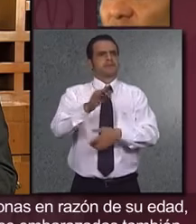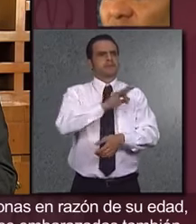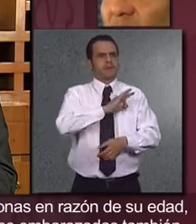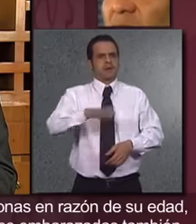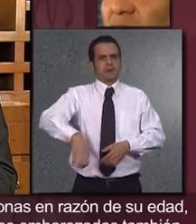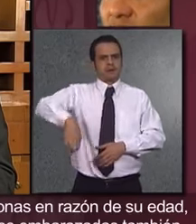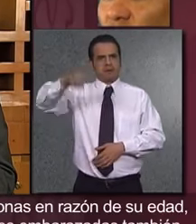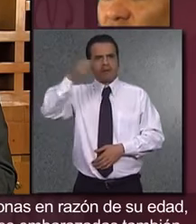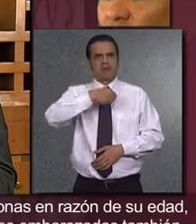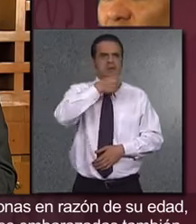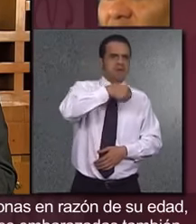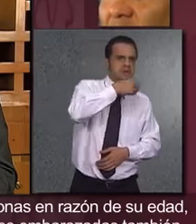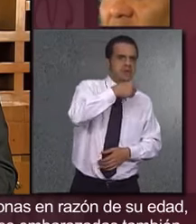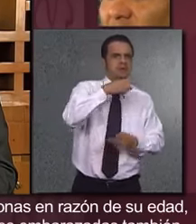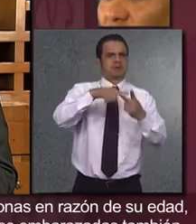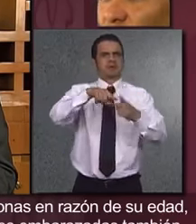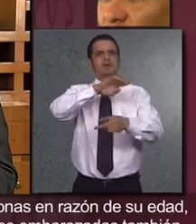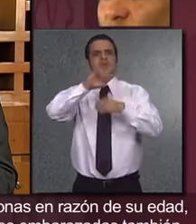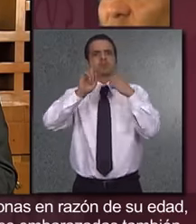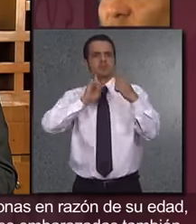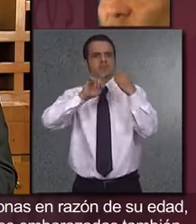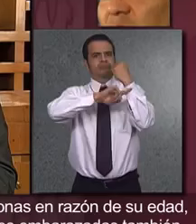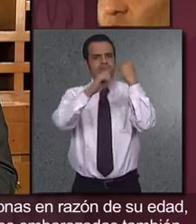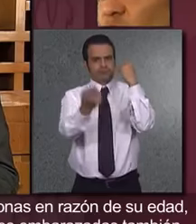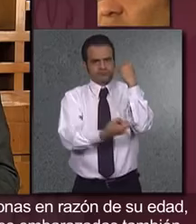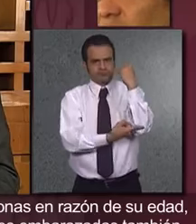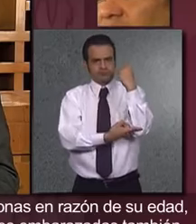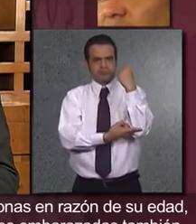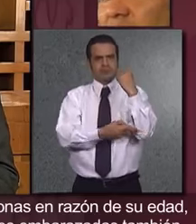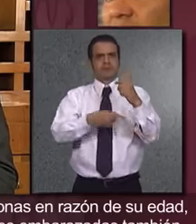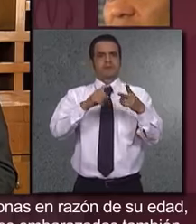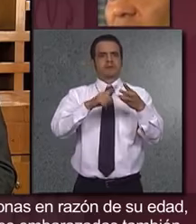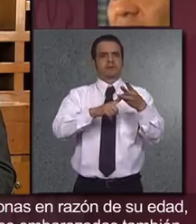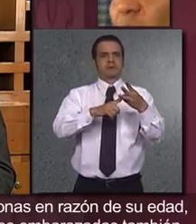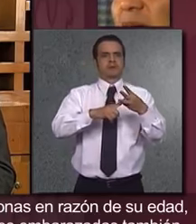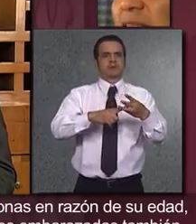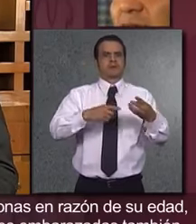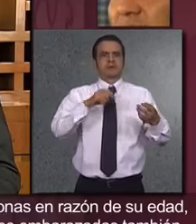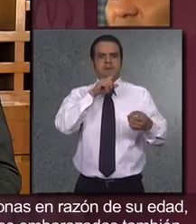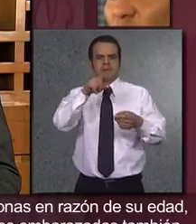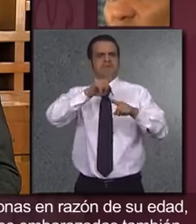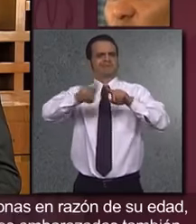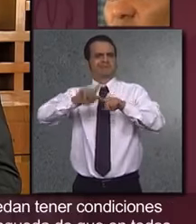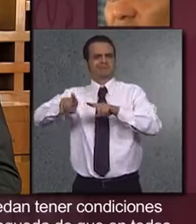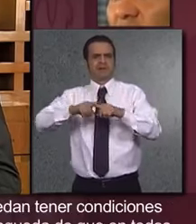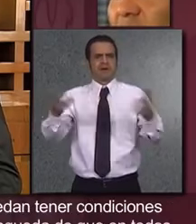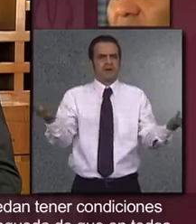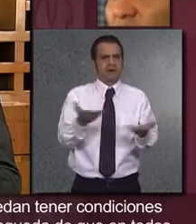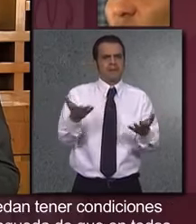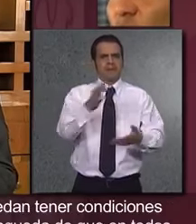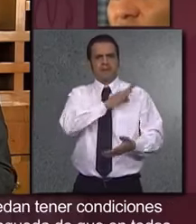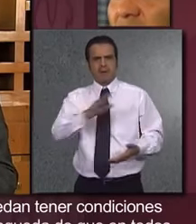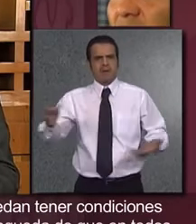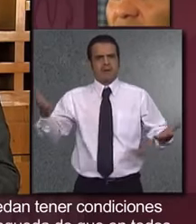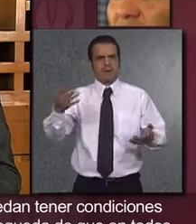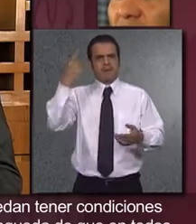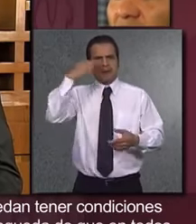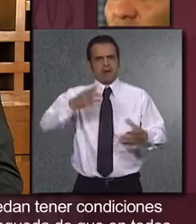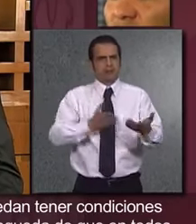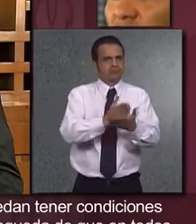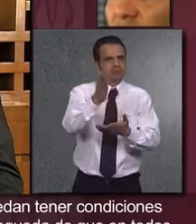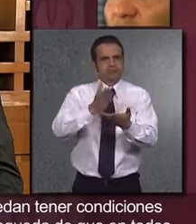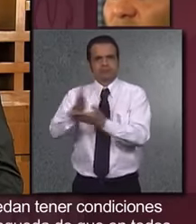que las personas en razón de su edad, adultos mayores, mujeres embarazadas también puedan hacerlo y puedan